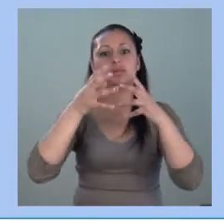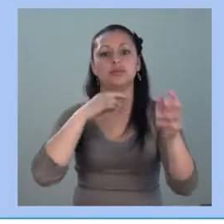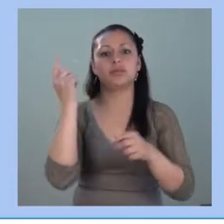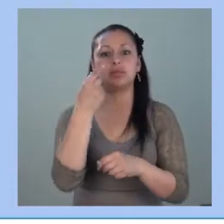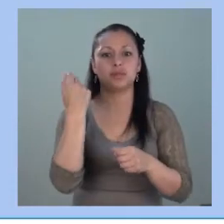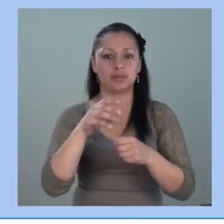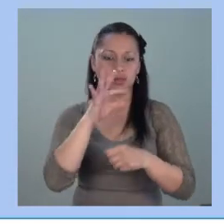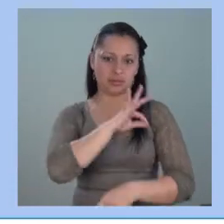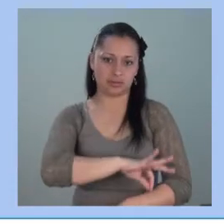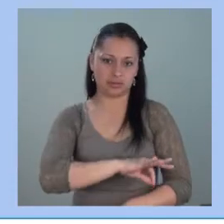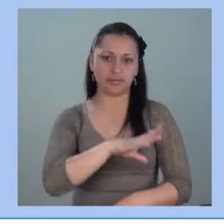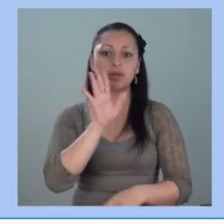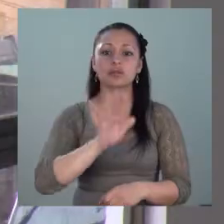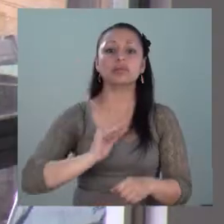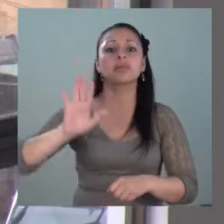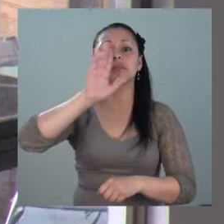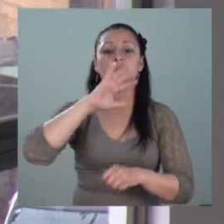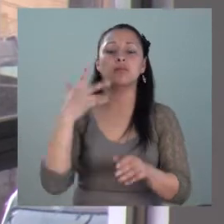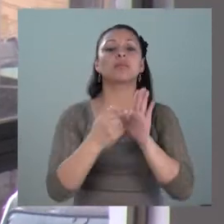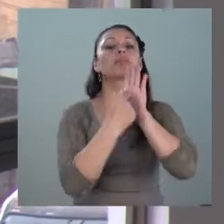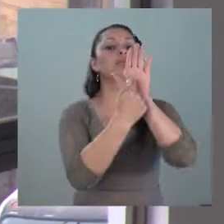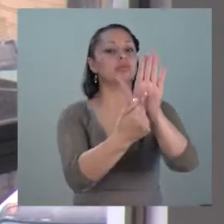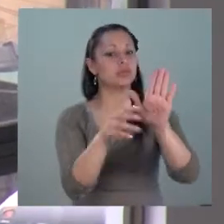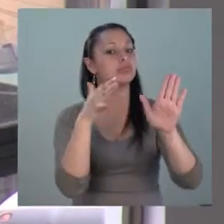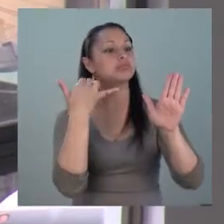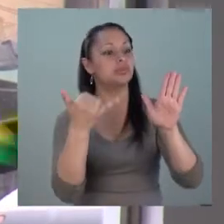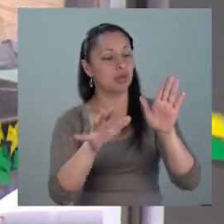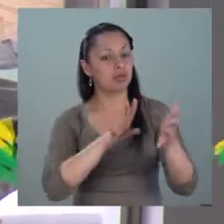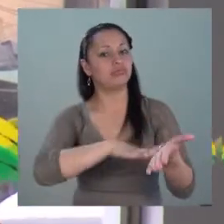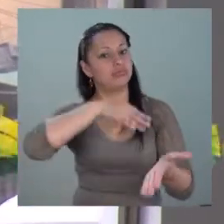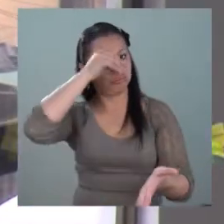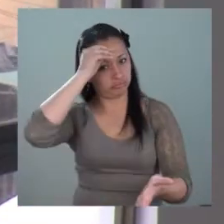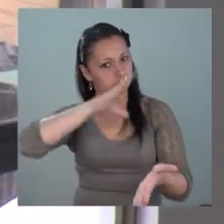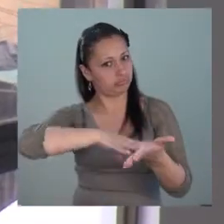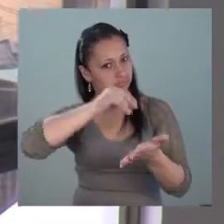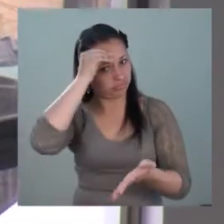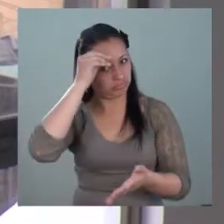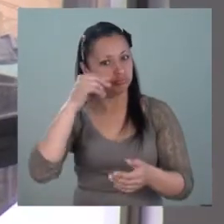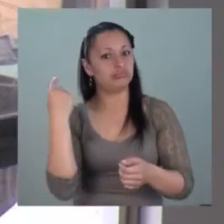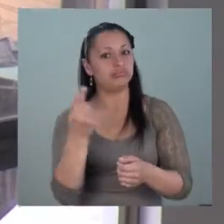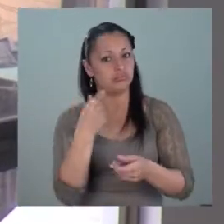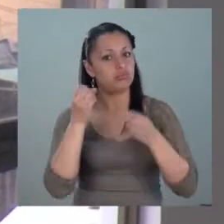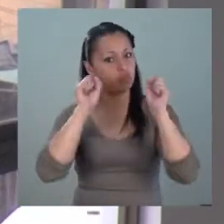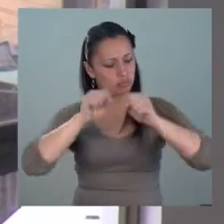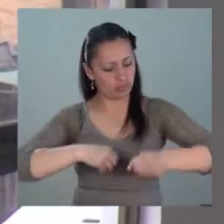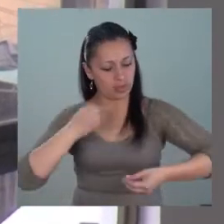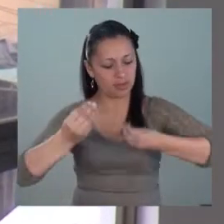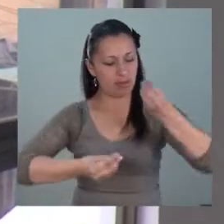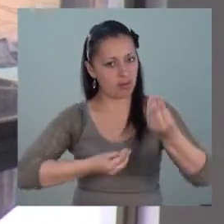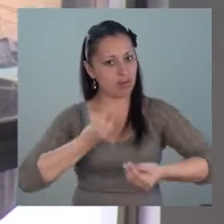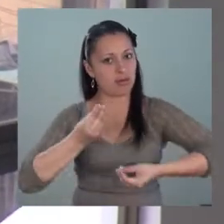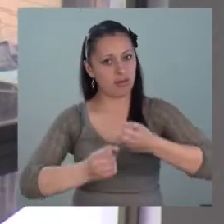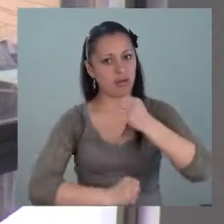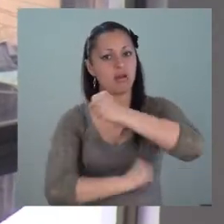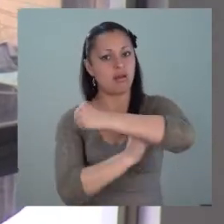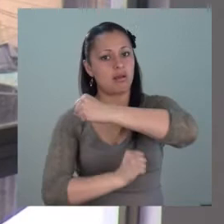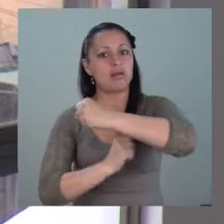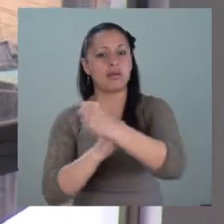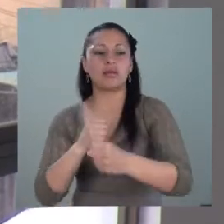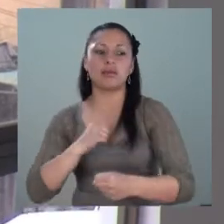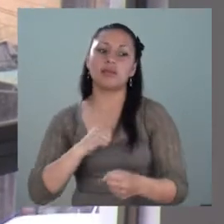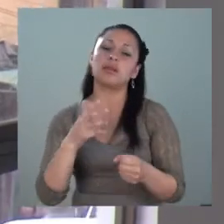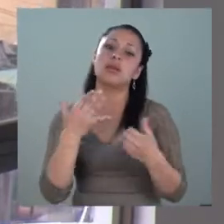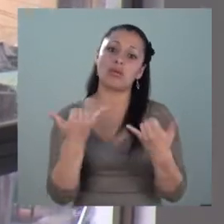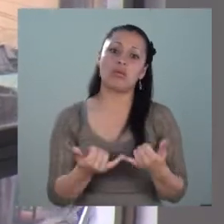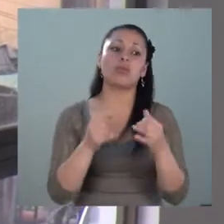General de Regalías. El departamento ha mostrado que ha venido aprendiendo y generando una capacidad instalada que